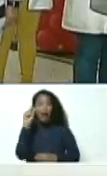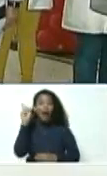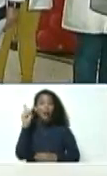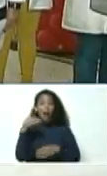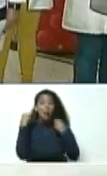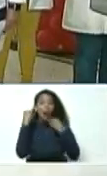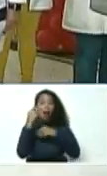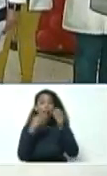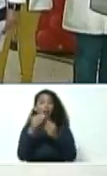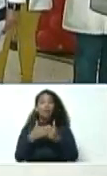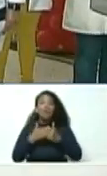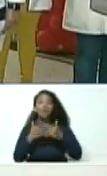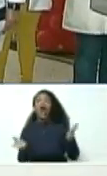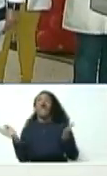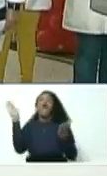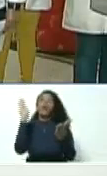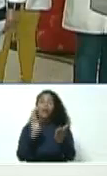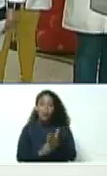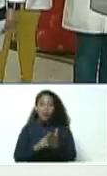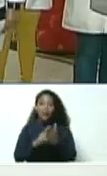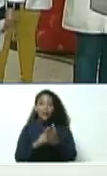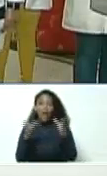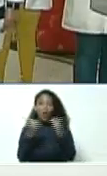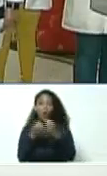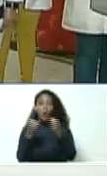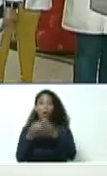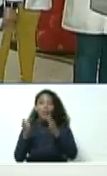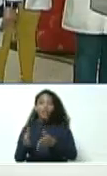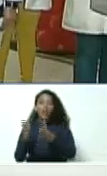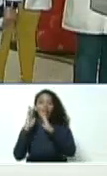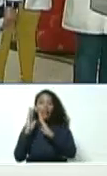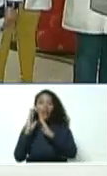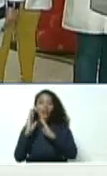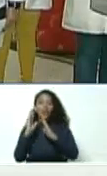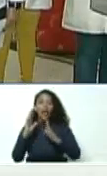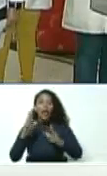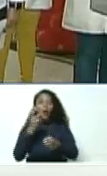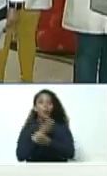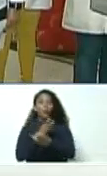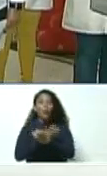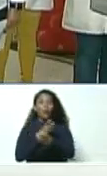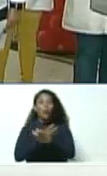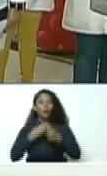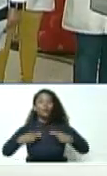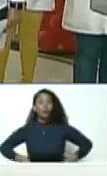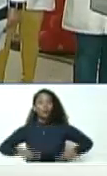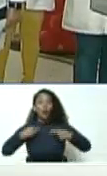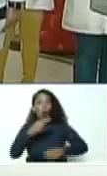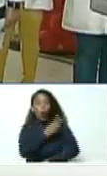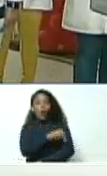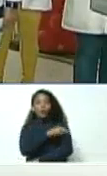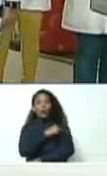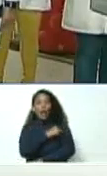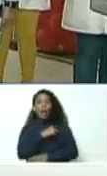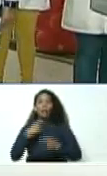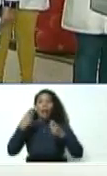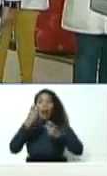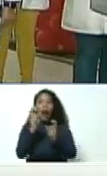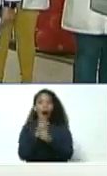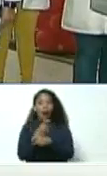la reinauguración de la unidad de anatomía patológica del Hospital Oncológico